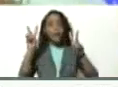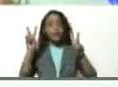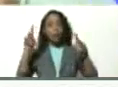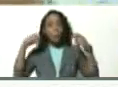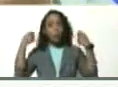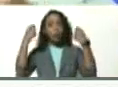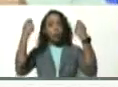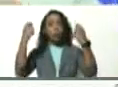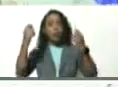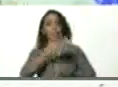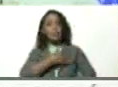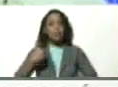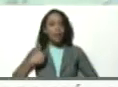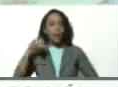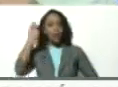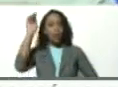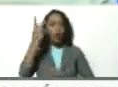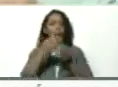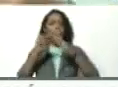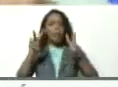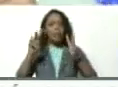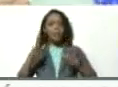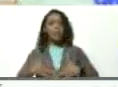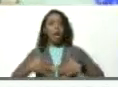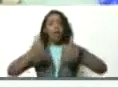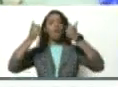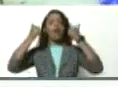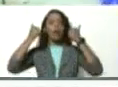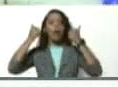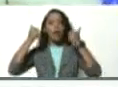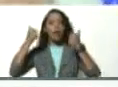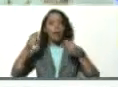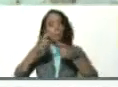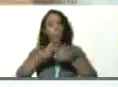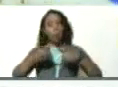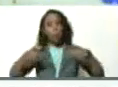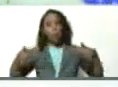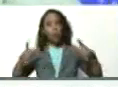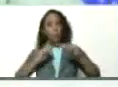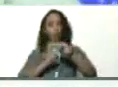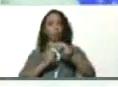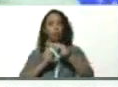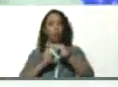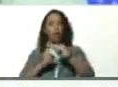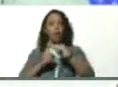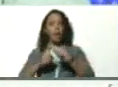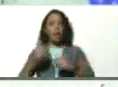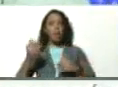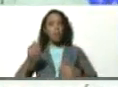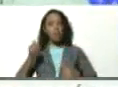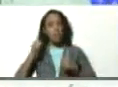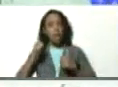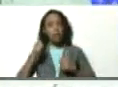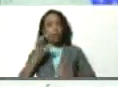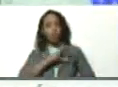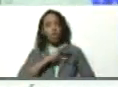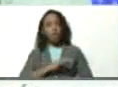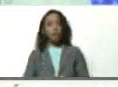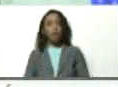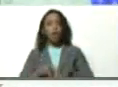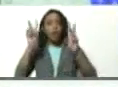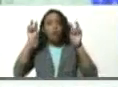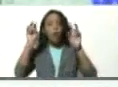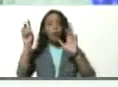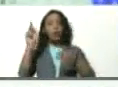aspira a la paz para rescatar la prosperidad y el bienestar social una nueva